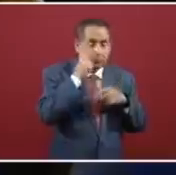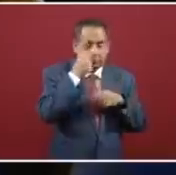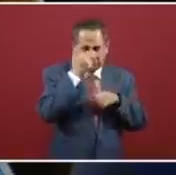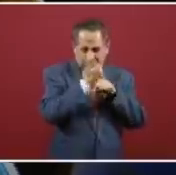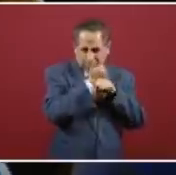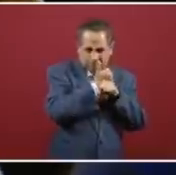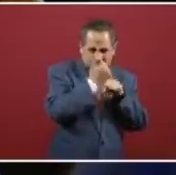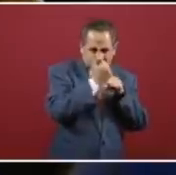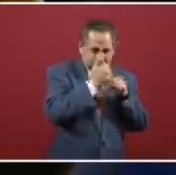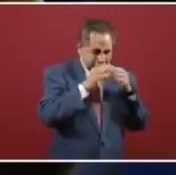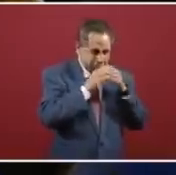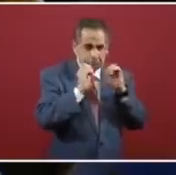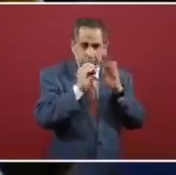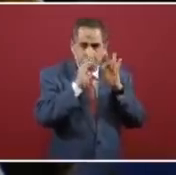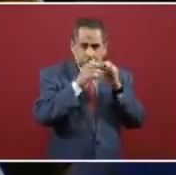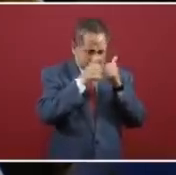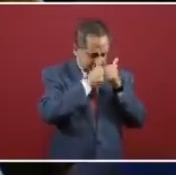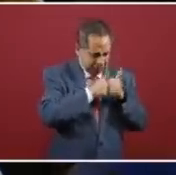burócrata